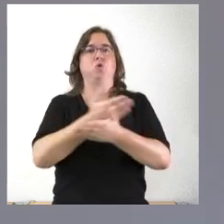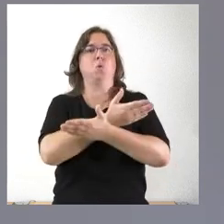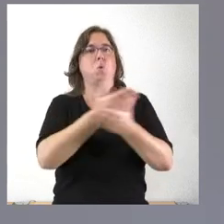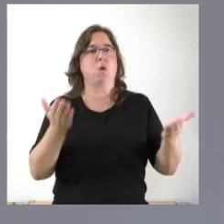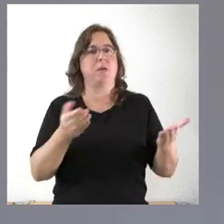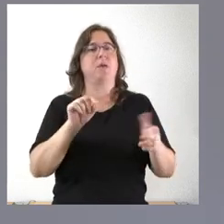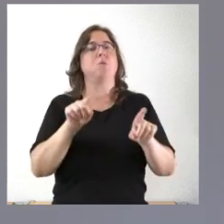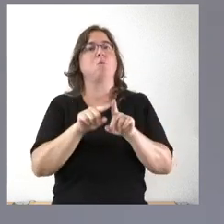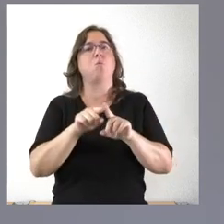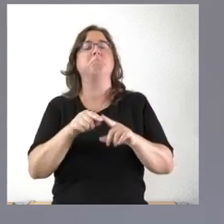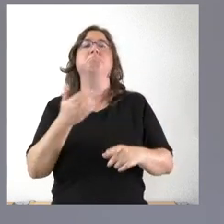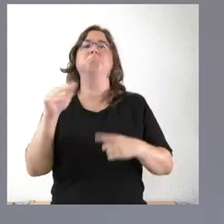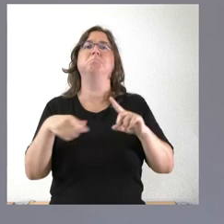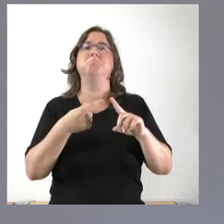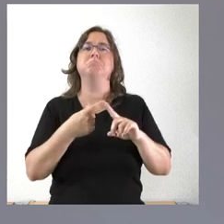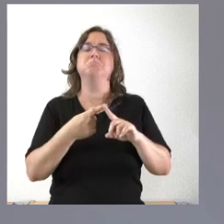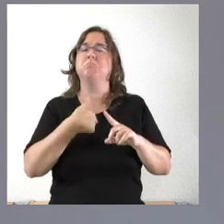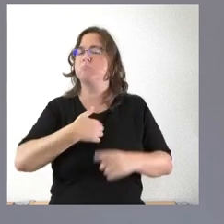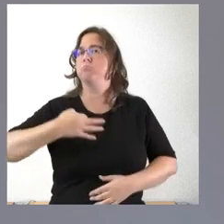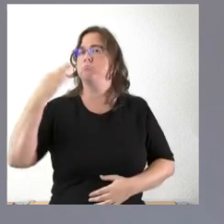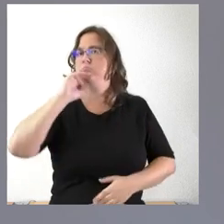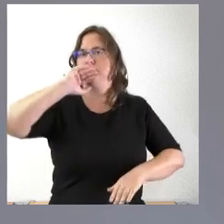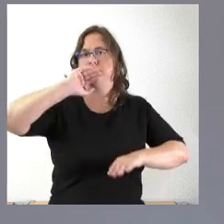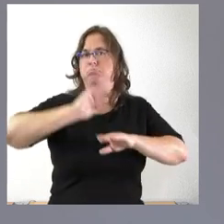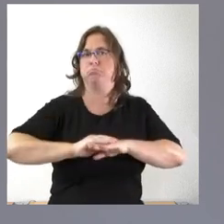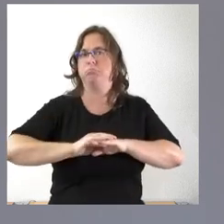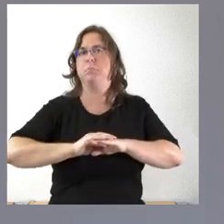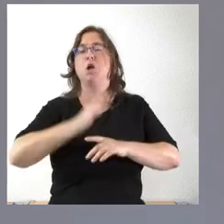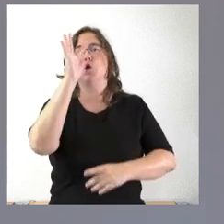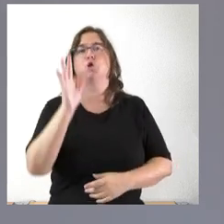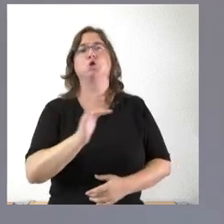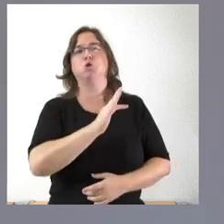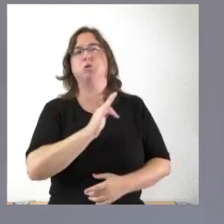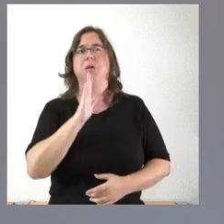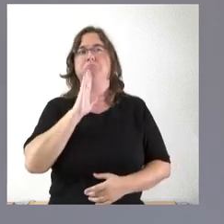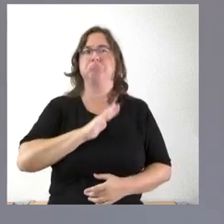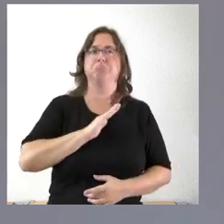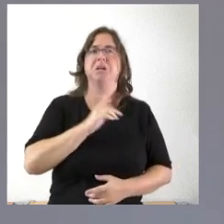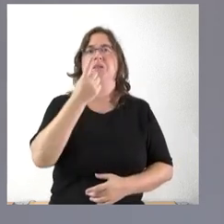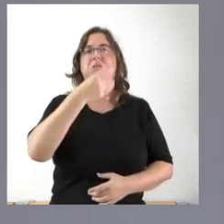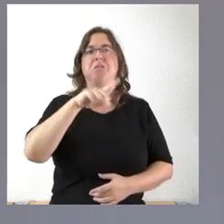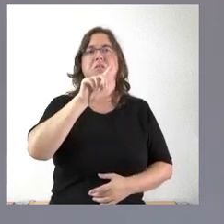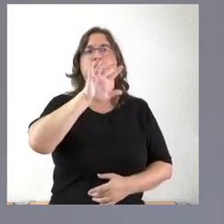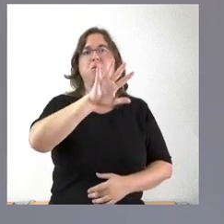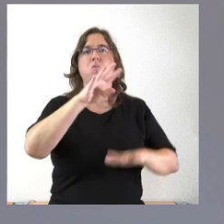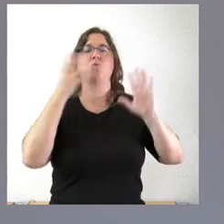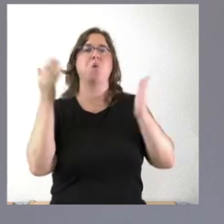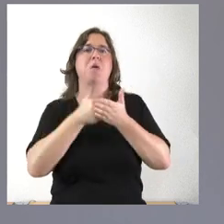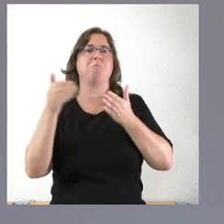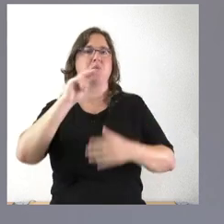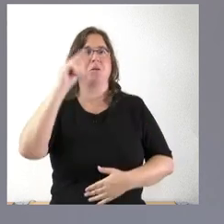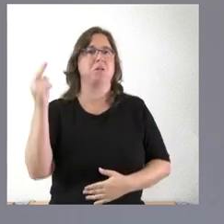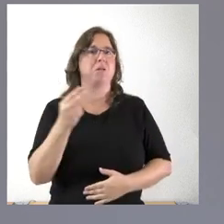por los sorianos y que ahora nuestra obligación es llevarlo a cabo, ejecutarlo, y efectivamente un total de previsión de inversión de 159 millones de euros.